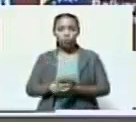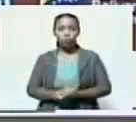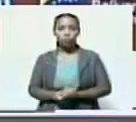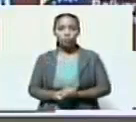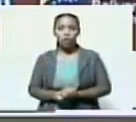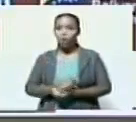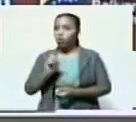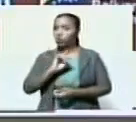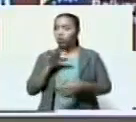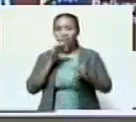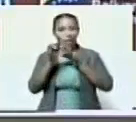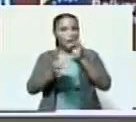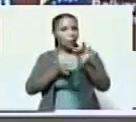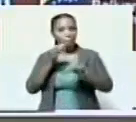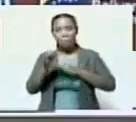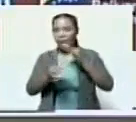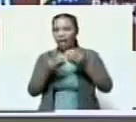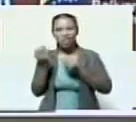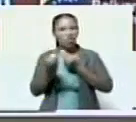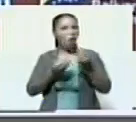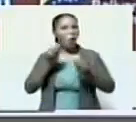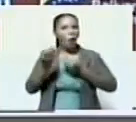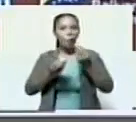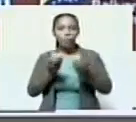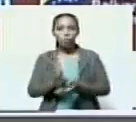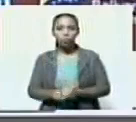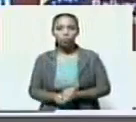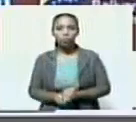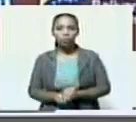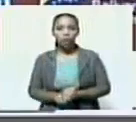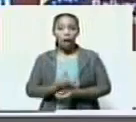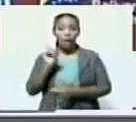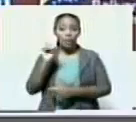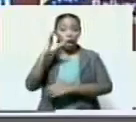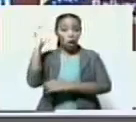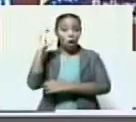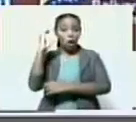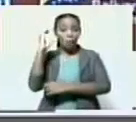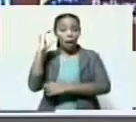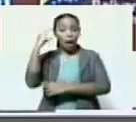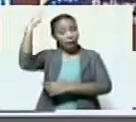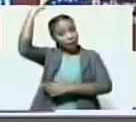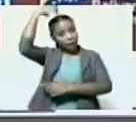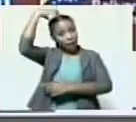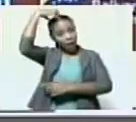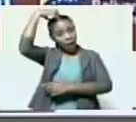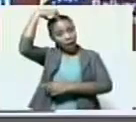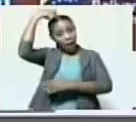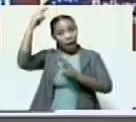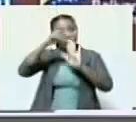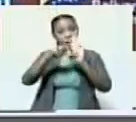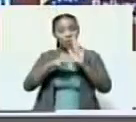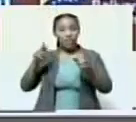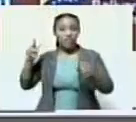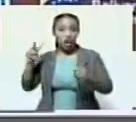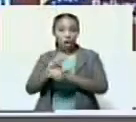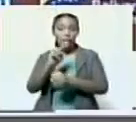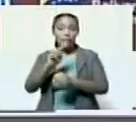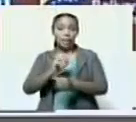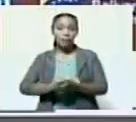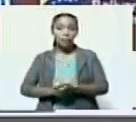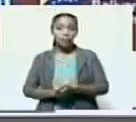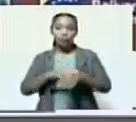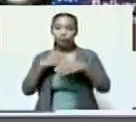No se explica cómo en Colombia esté reinando el nivel de violencia